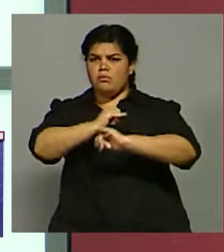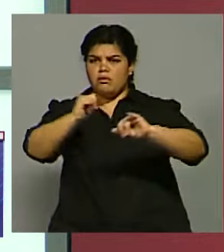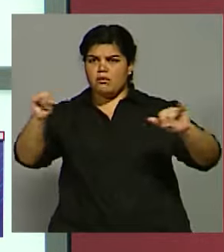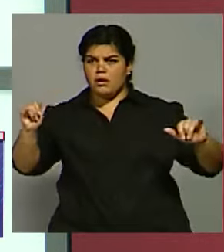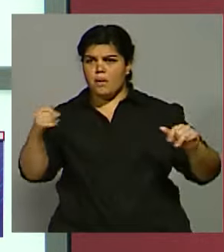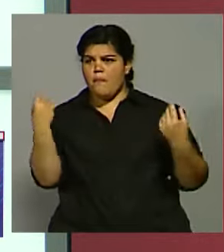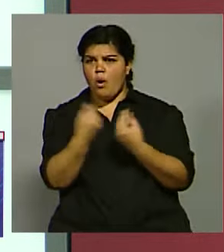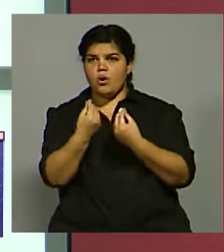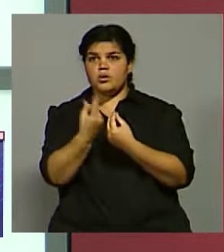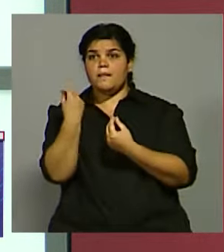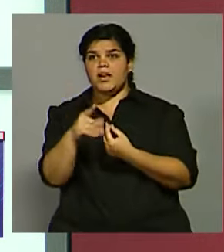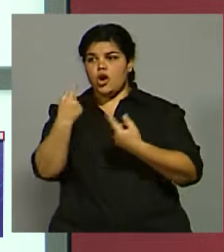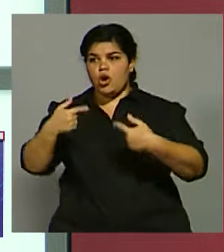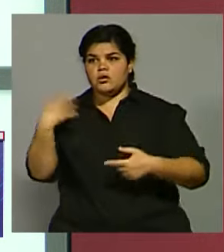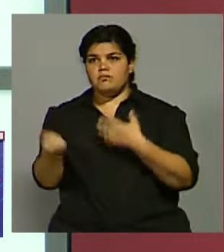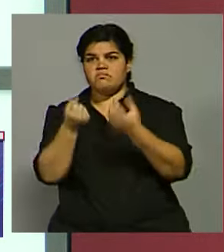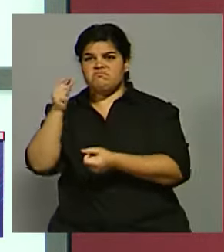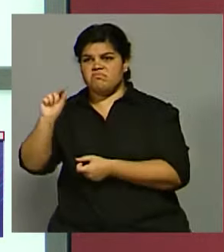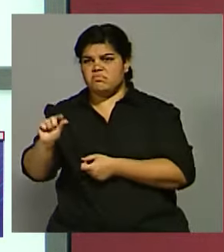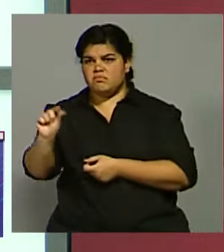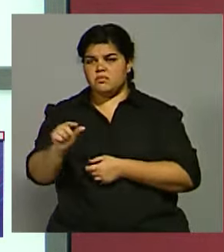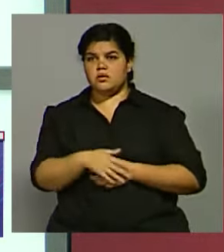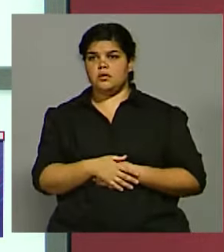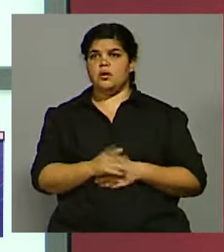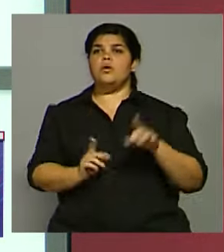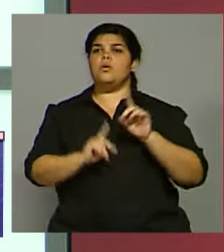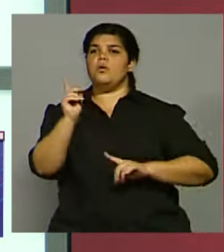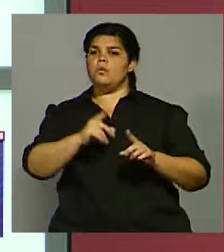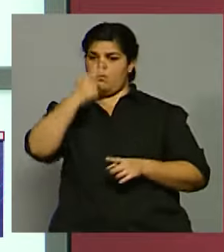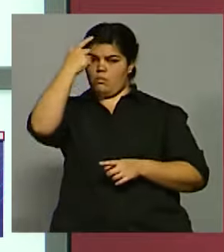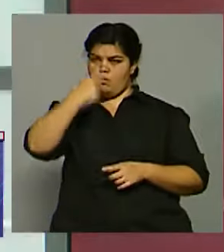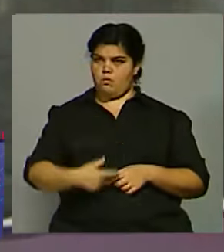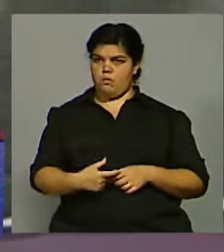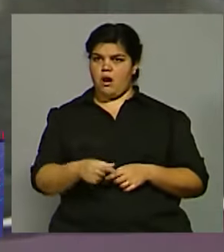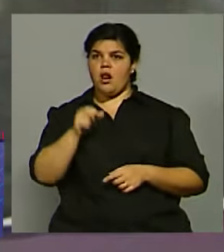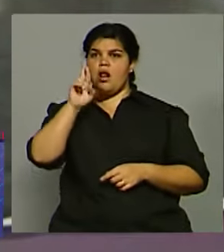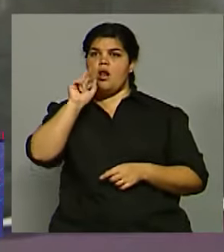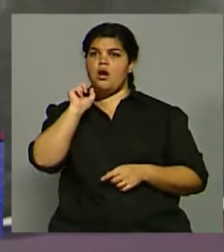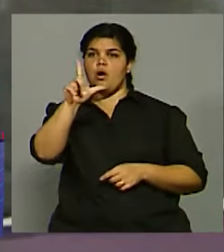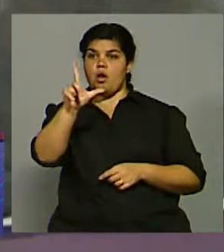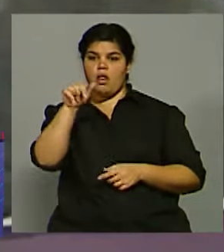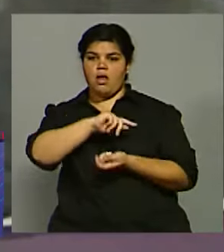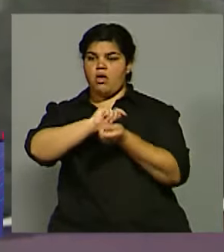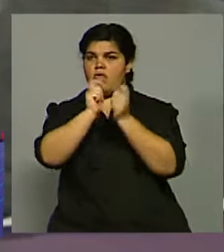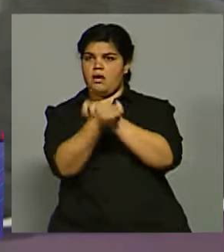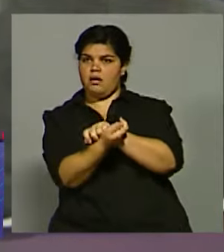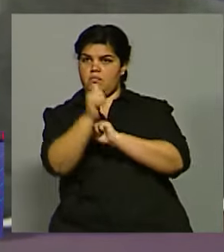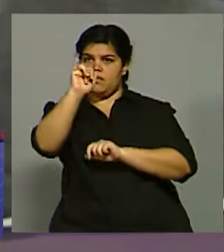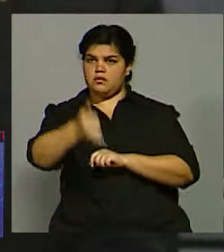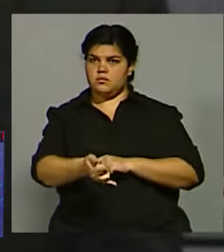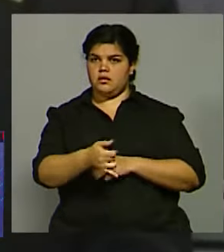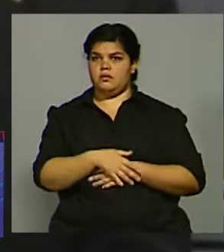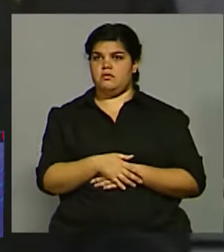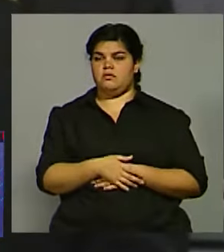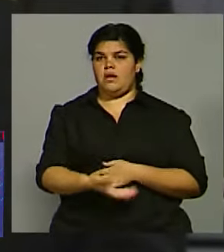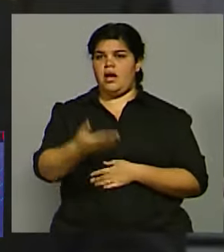poco. Tal vez el gran cambio que ha hecho este Papa es su propio rol. El rol de Papa ha cambiado, de pasar